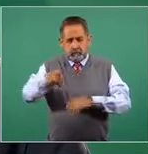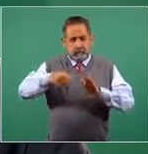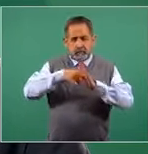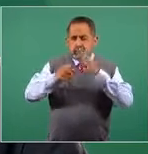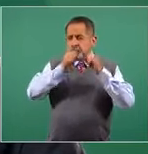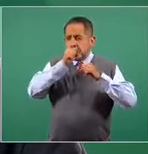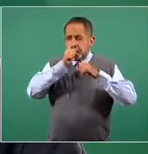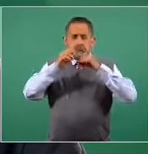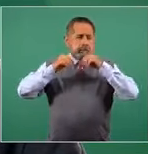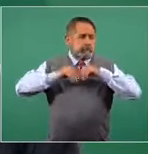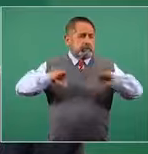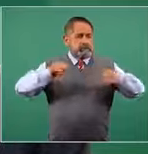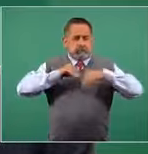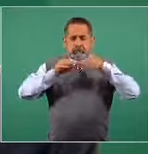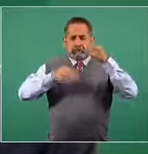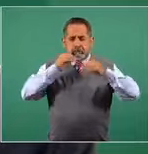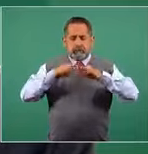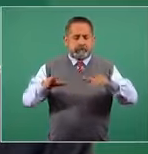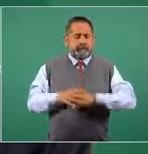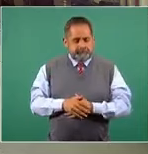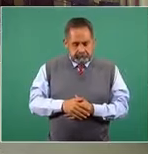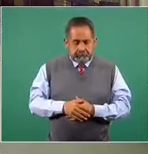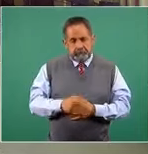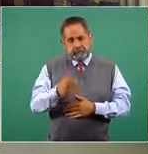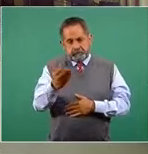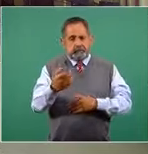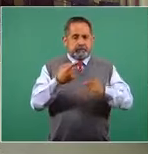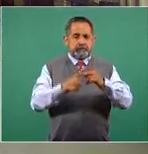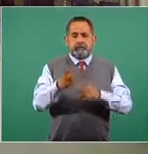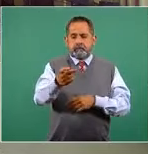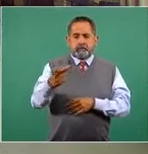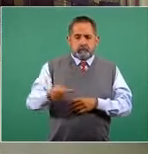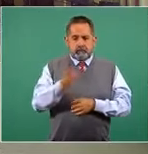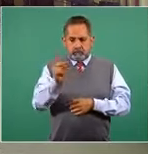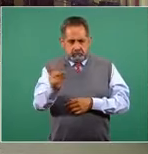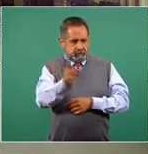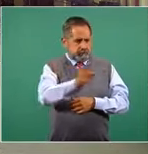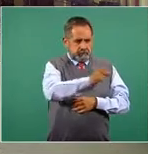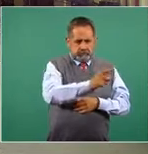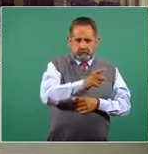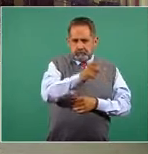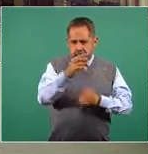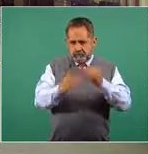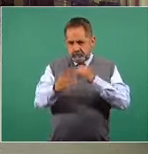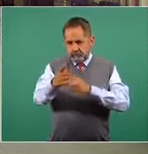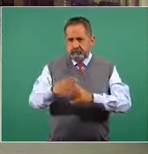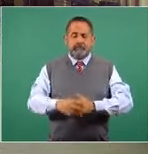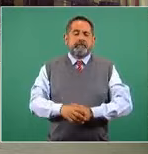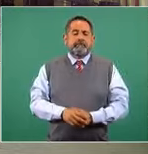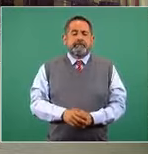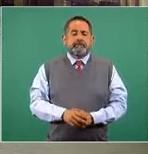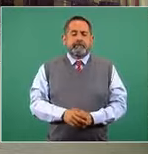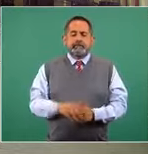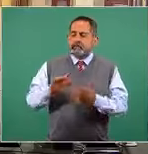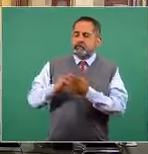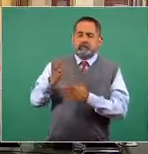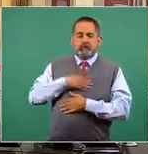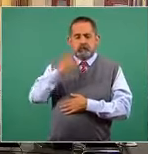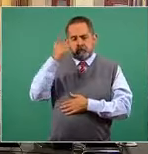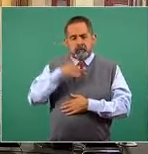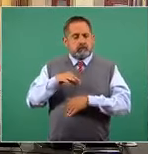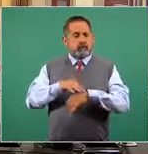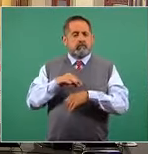a difundir esta información. Vamos a empezar con ustedes, usted y usted. Gracias. Buenas noches,